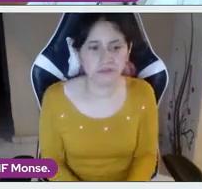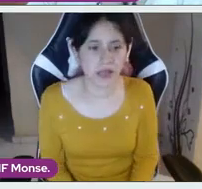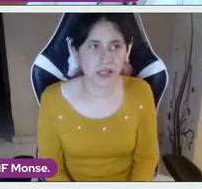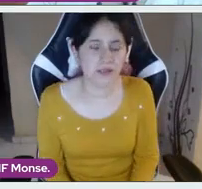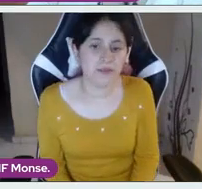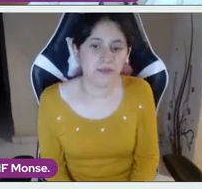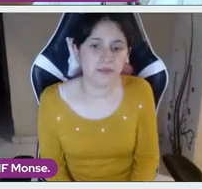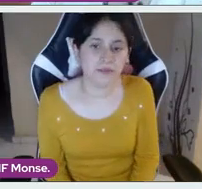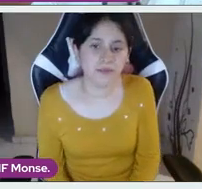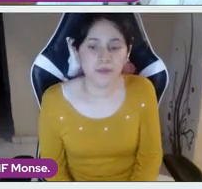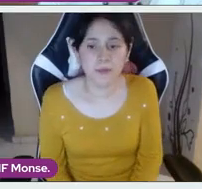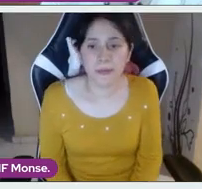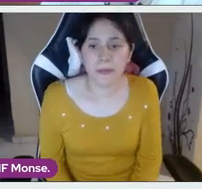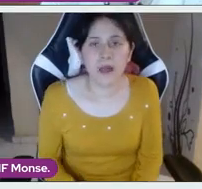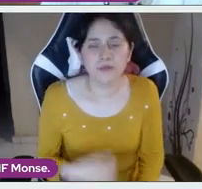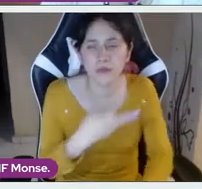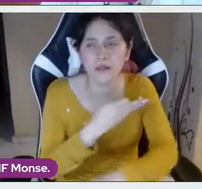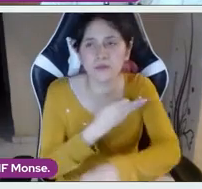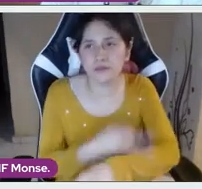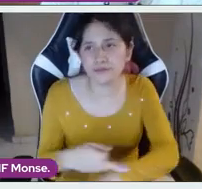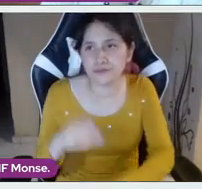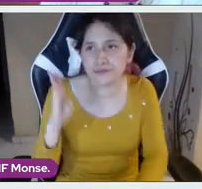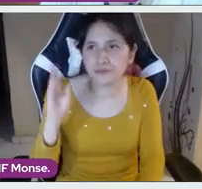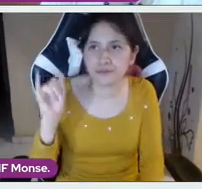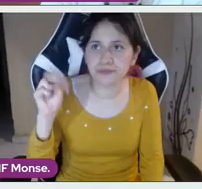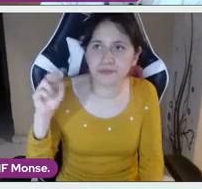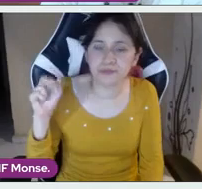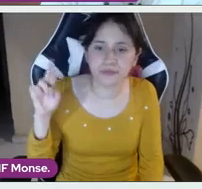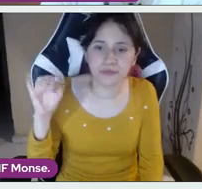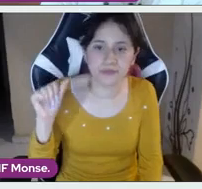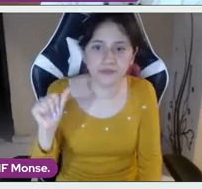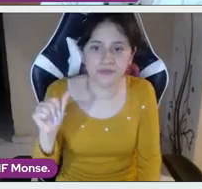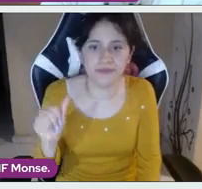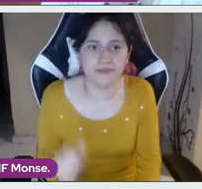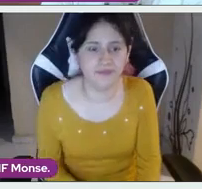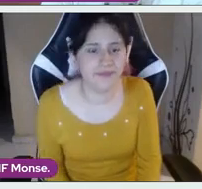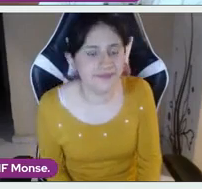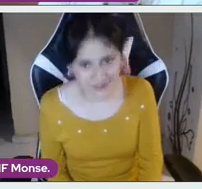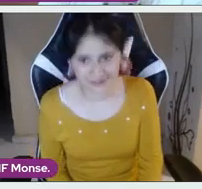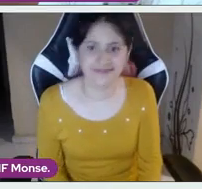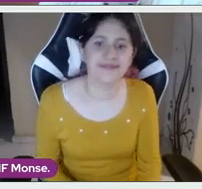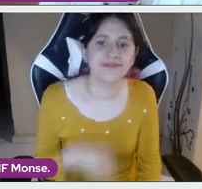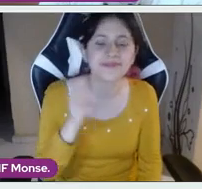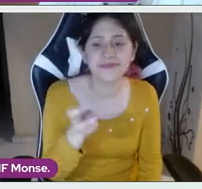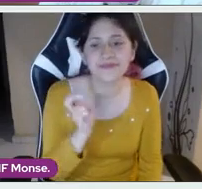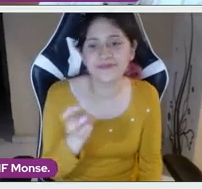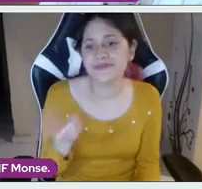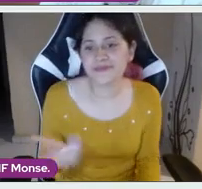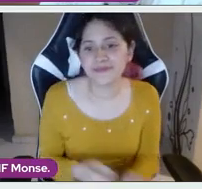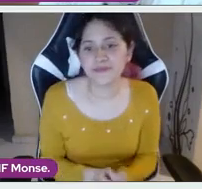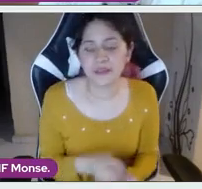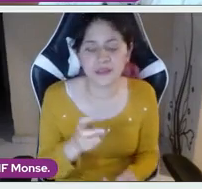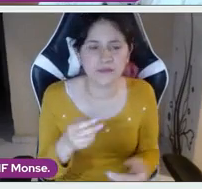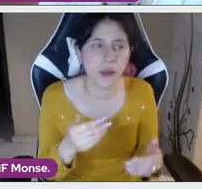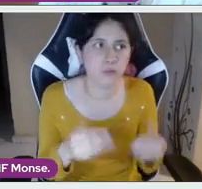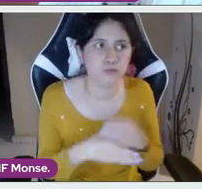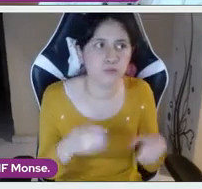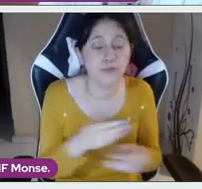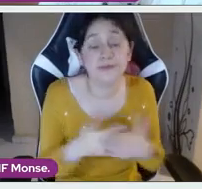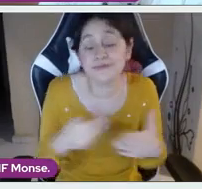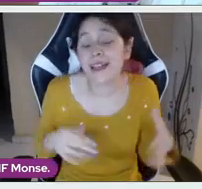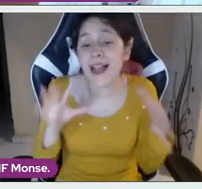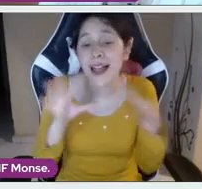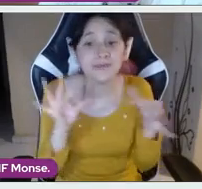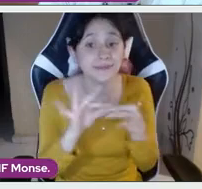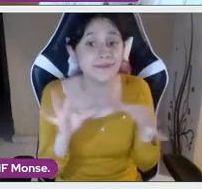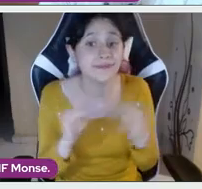familia binaria, aún como familia compuesta, aún como familia funcional, surge justo por estas situaciones que se dan. Y justo como dice